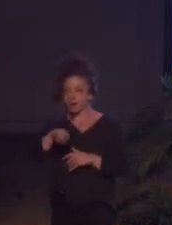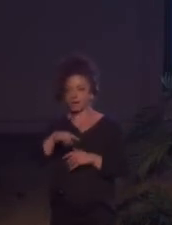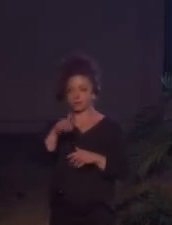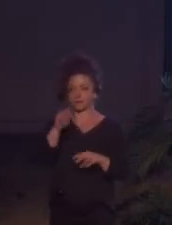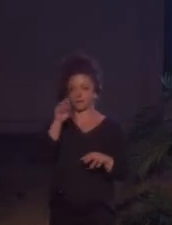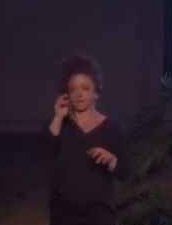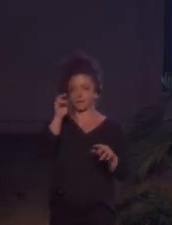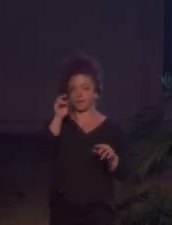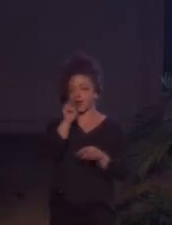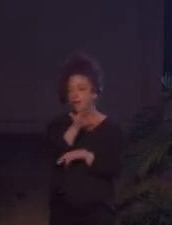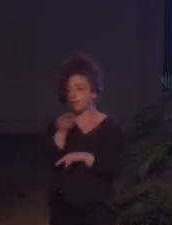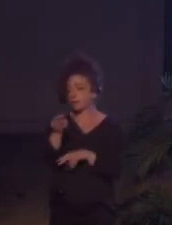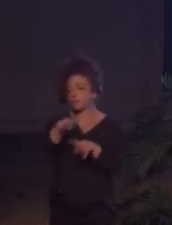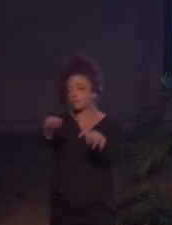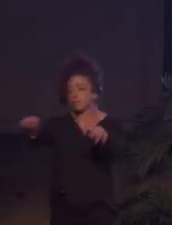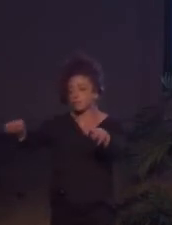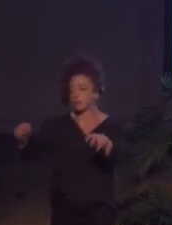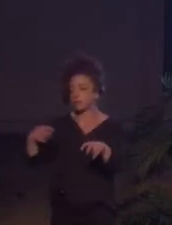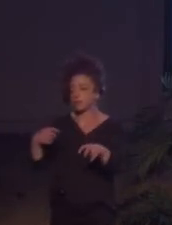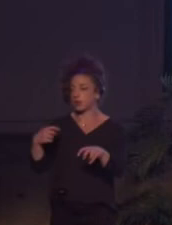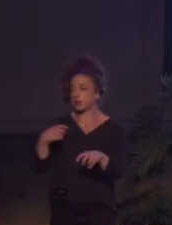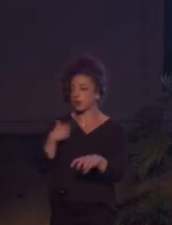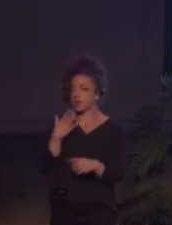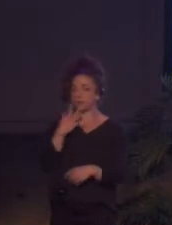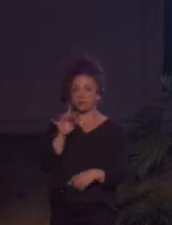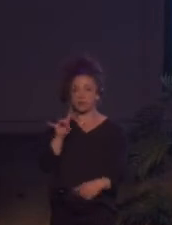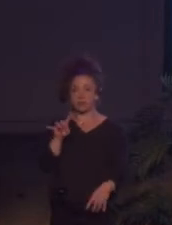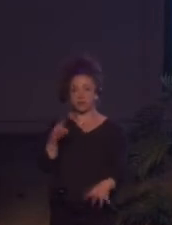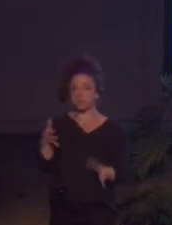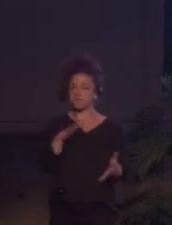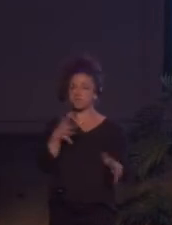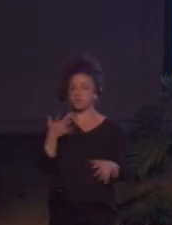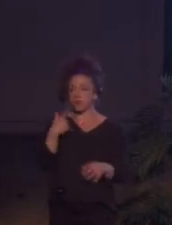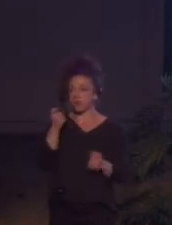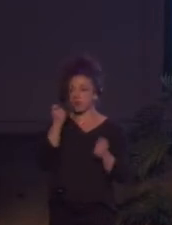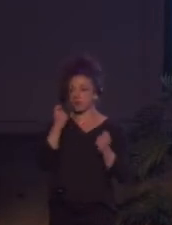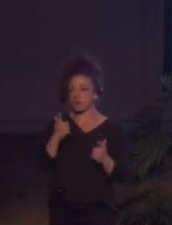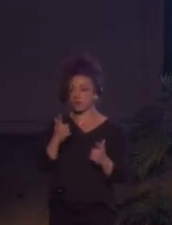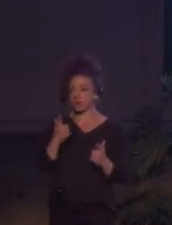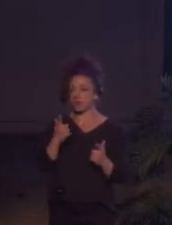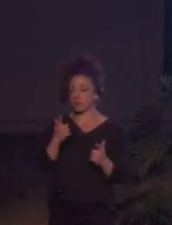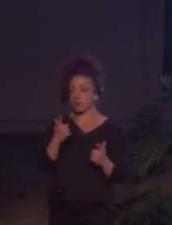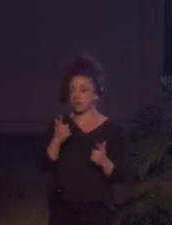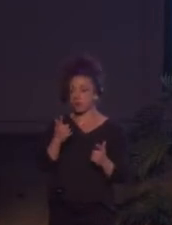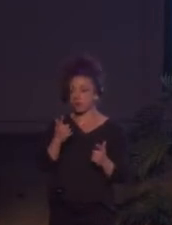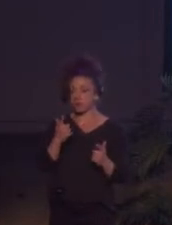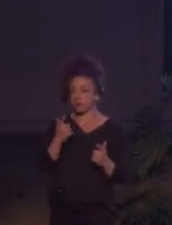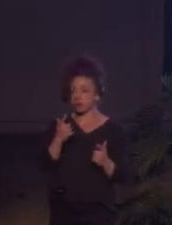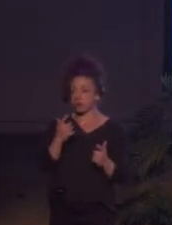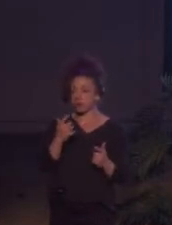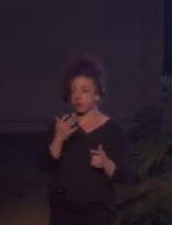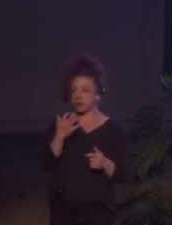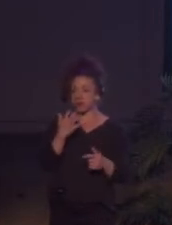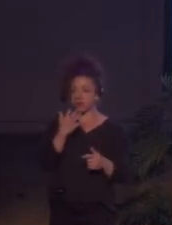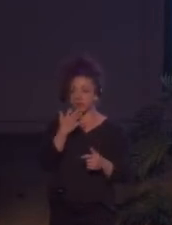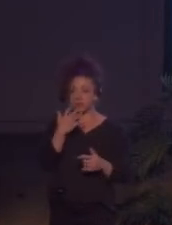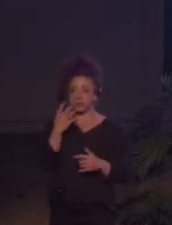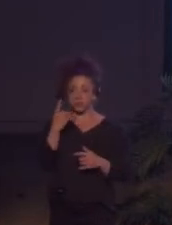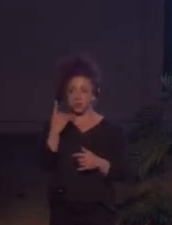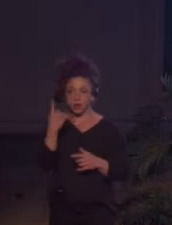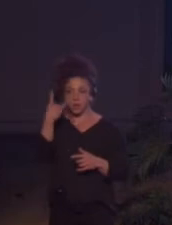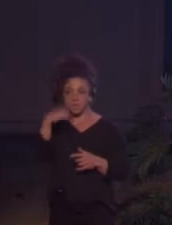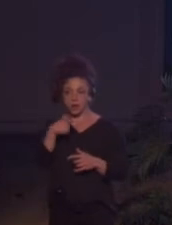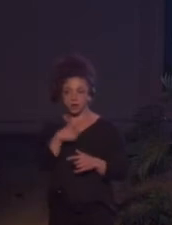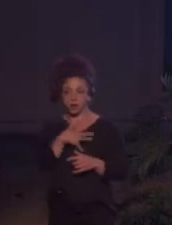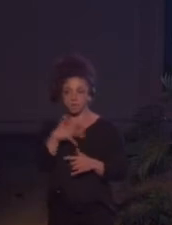nintzela, behi batek esnea emateko txekor bat zegoela nunbaite. Osea, enuen ikusi, nik